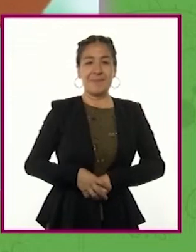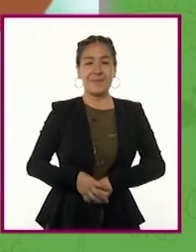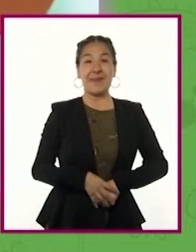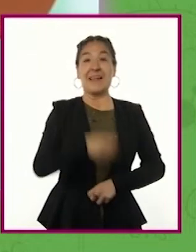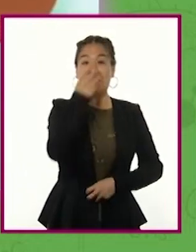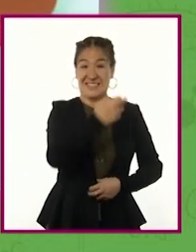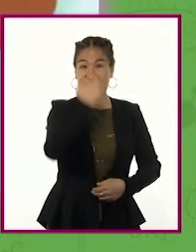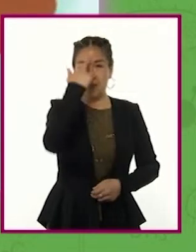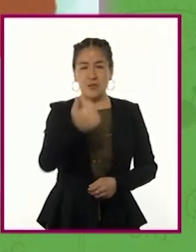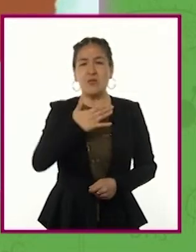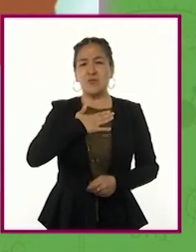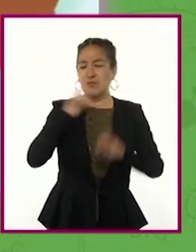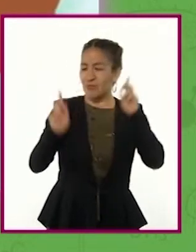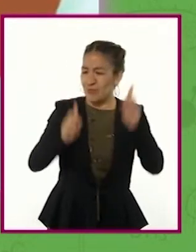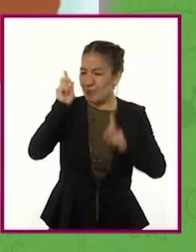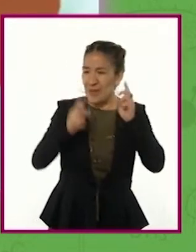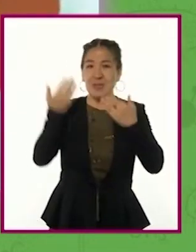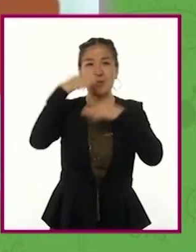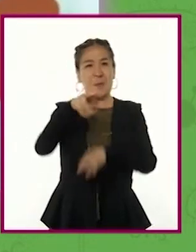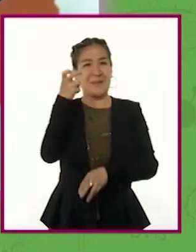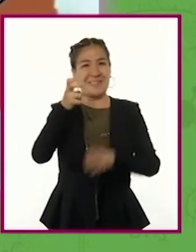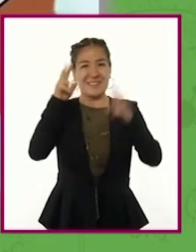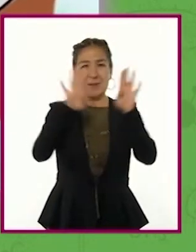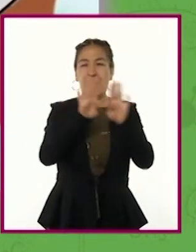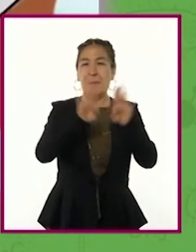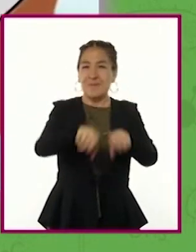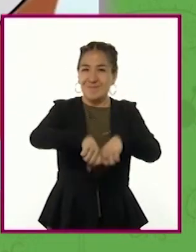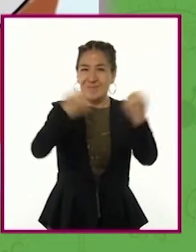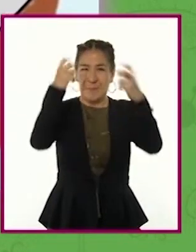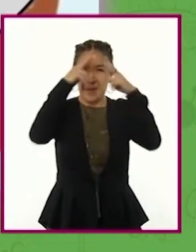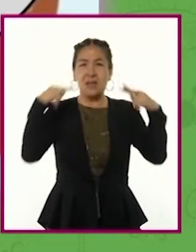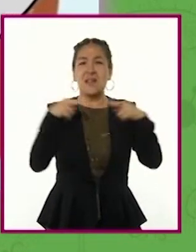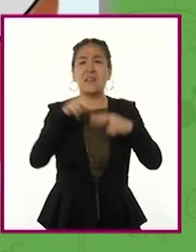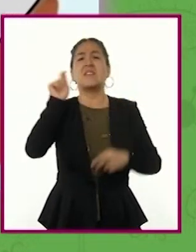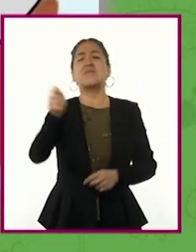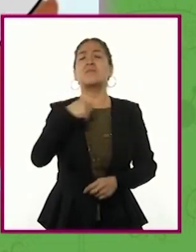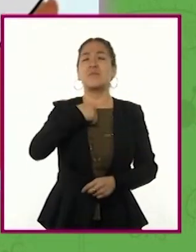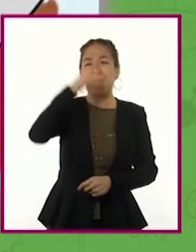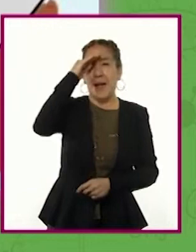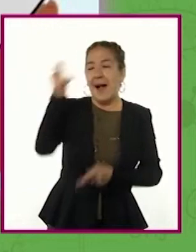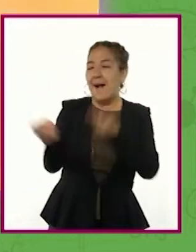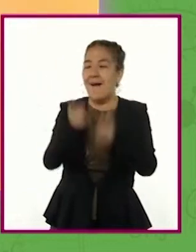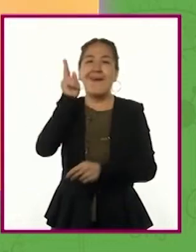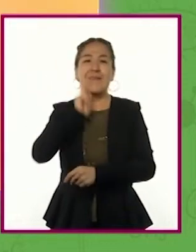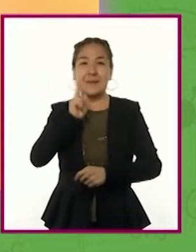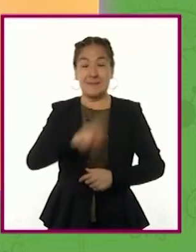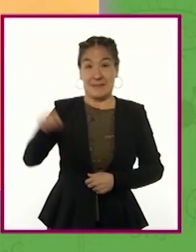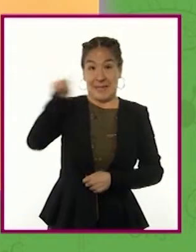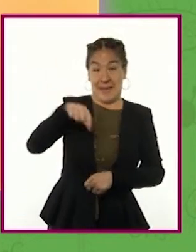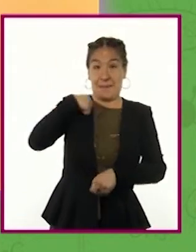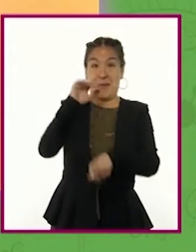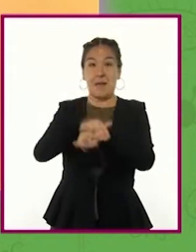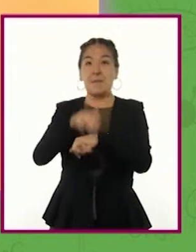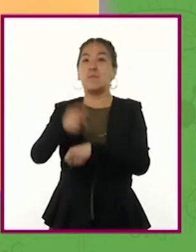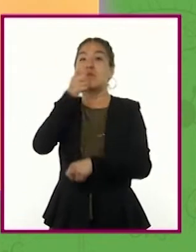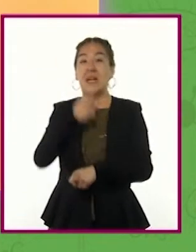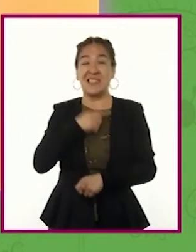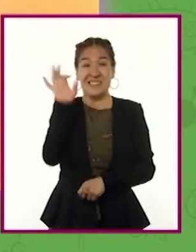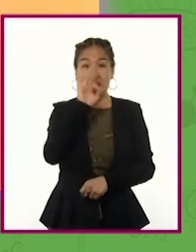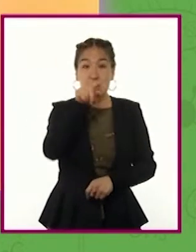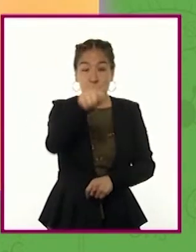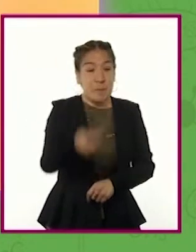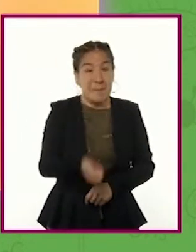Debido a las dudas que tenía sobre la virginidad, les quise preguntar sobre esto. Ellas me comentaron que al tener tu